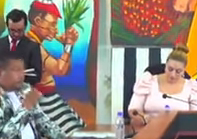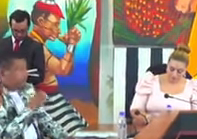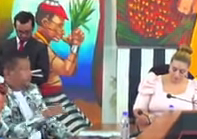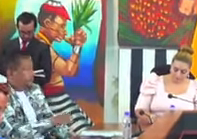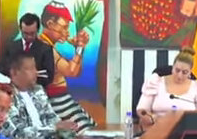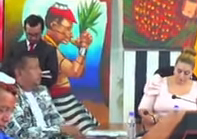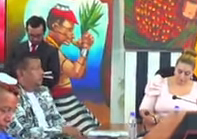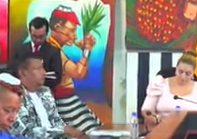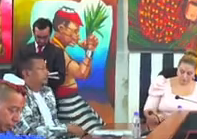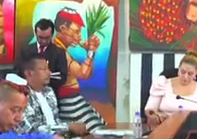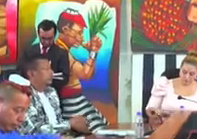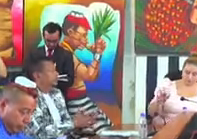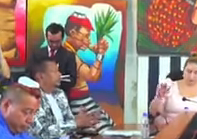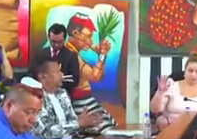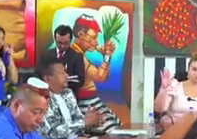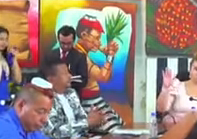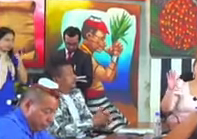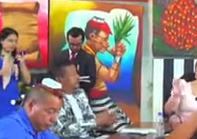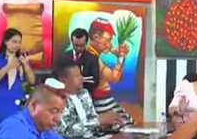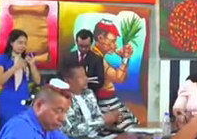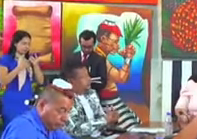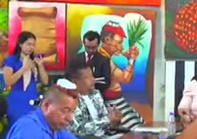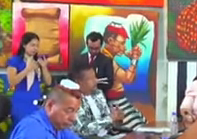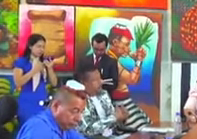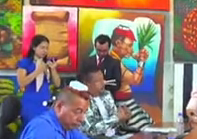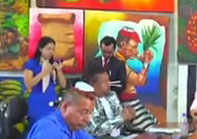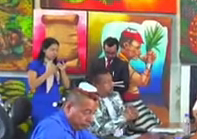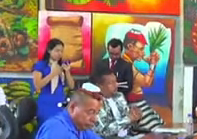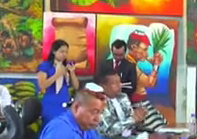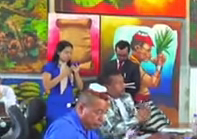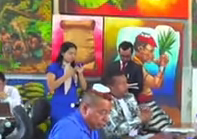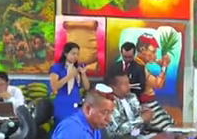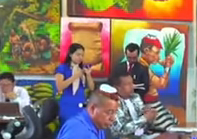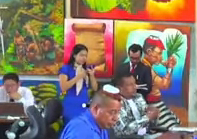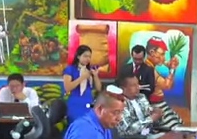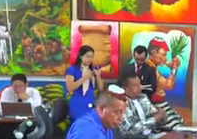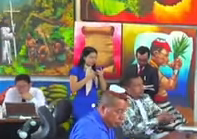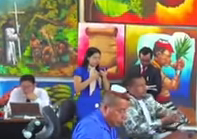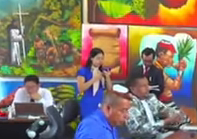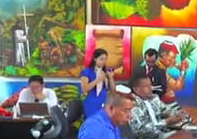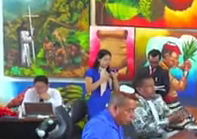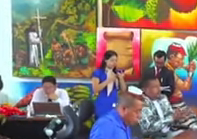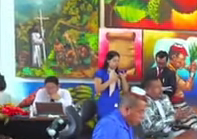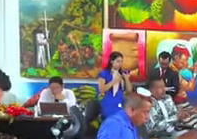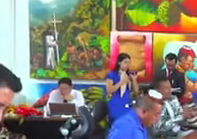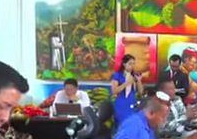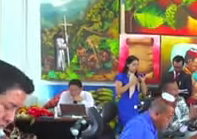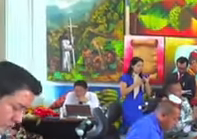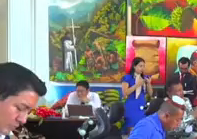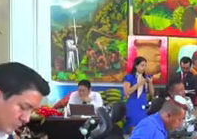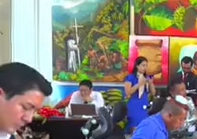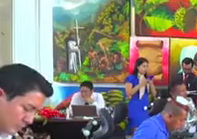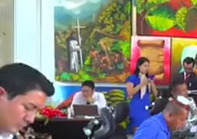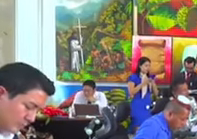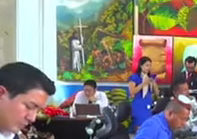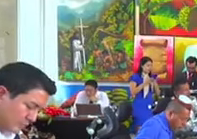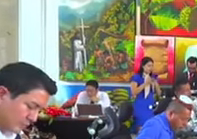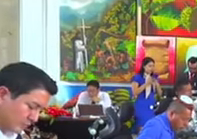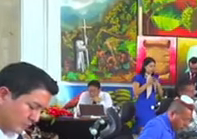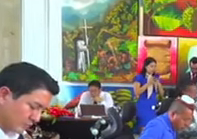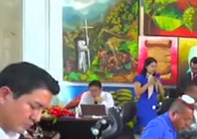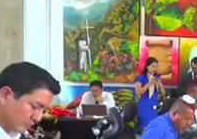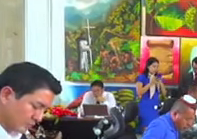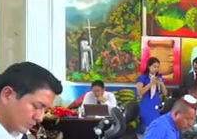día de la sesión de hoy. Inmediatamente. Favor sus votos, señoras y señores concejales, señor alcalde, levantando la mano, por